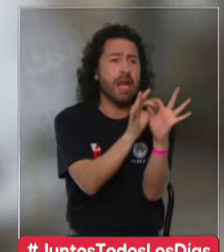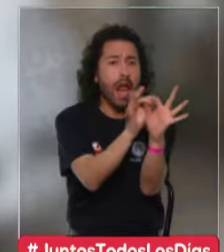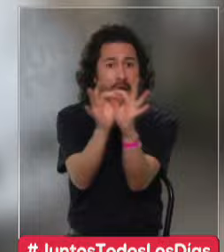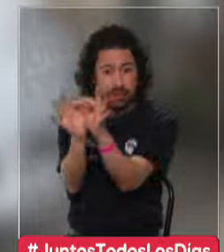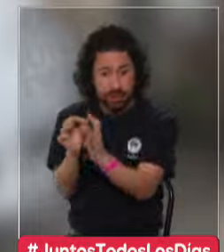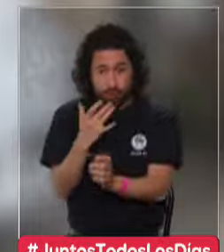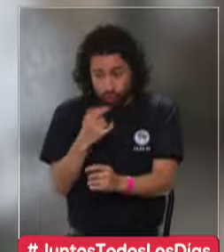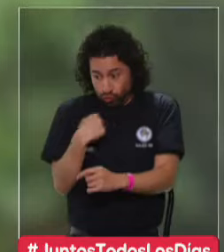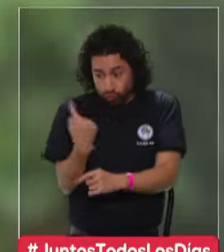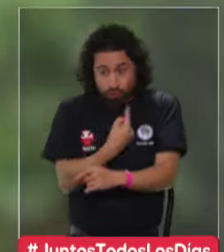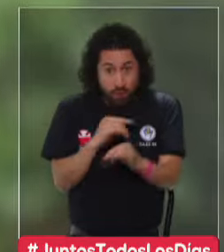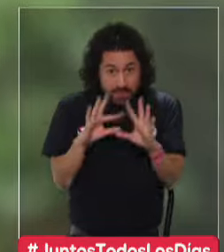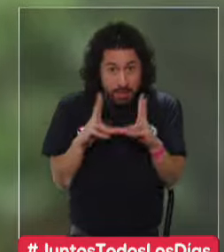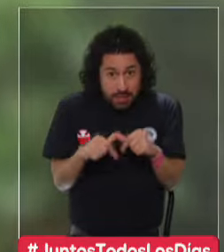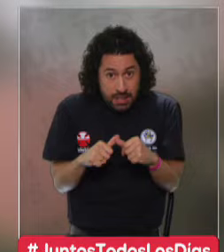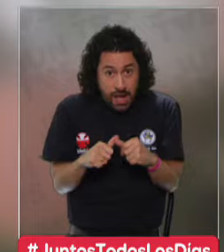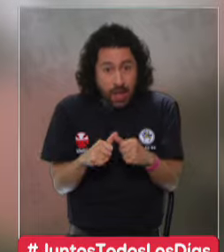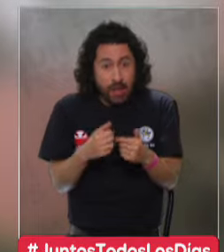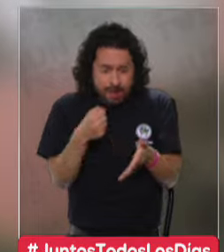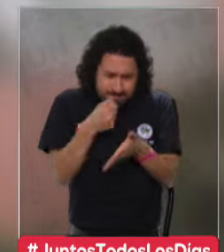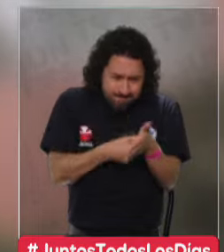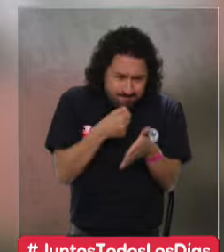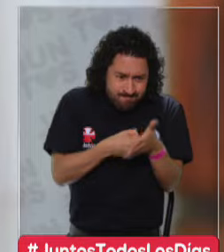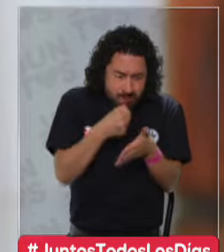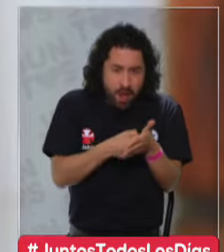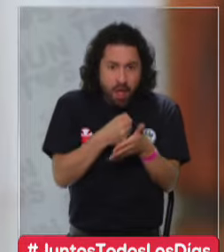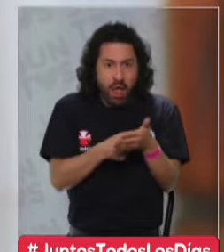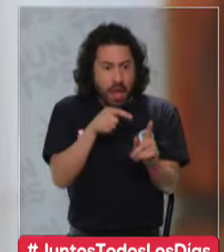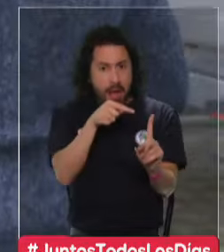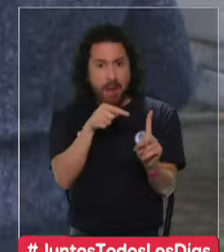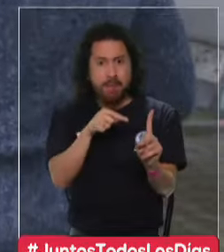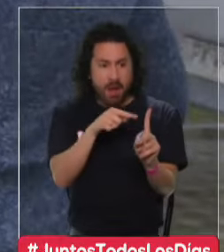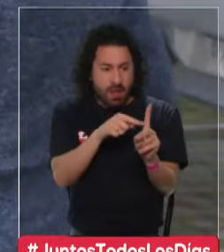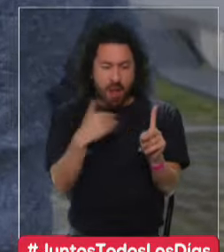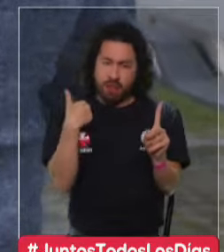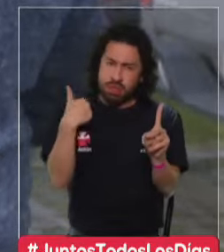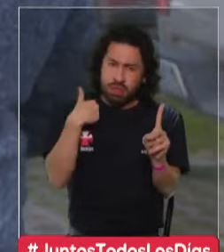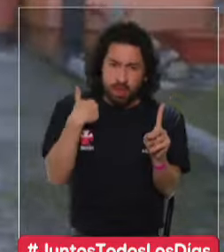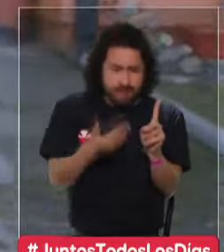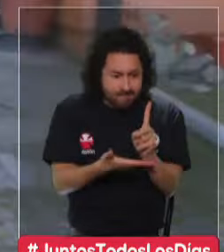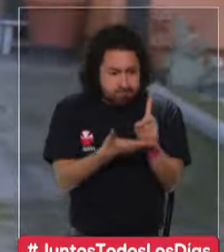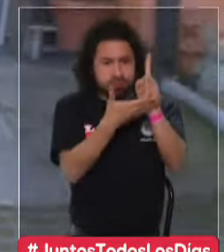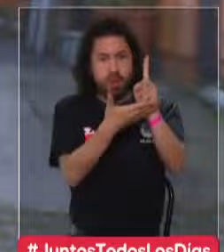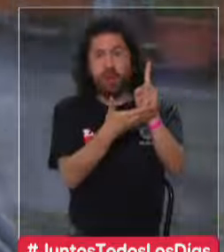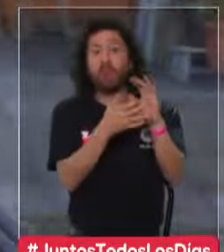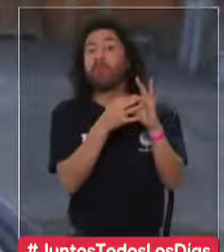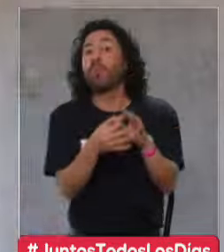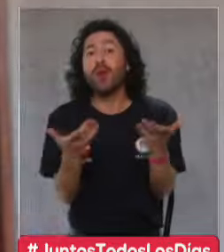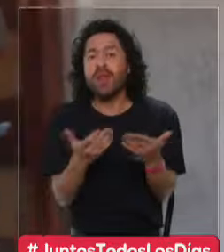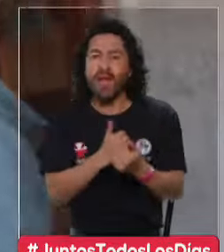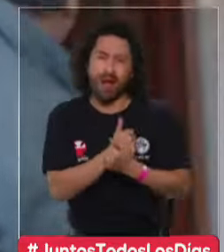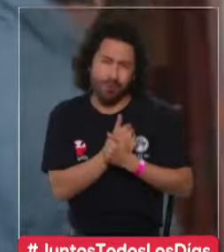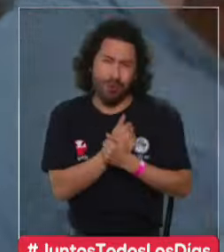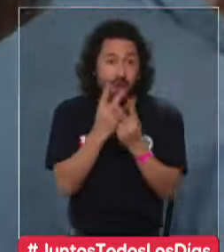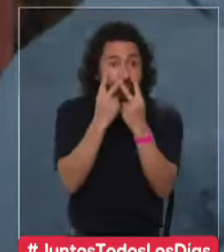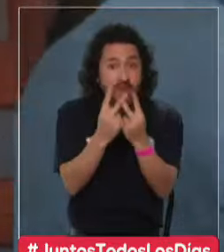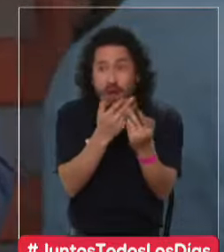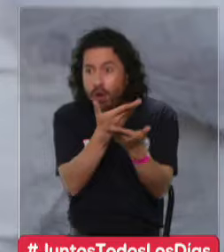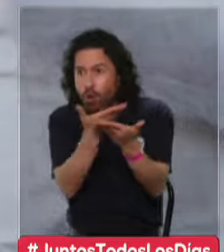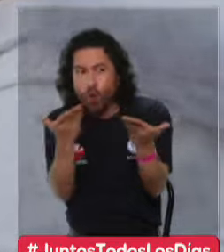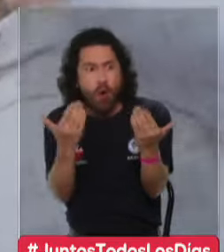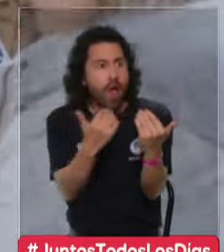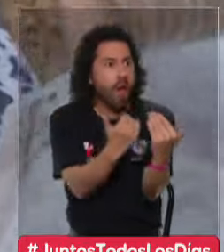si nosotros como familia logramos sacar adelante a Martina, fue por el amor. Ver este apoyo que toda la comunidad